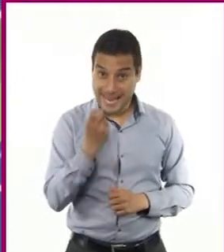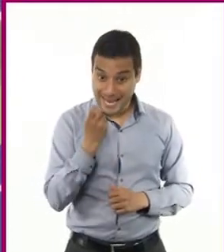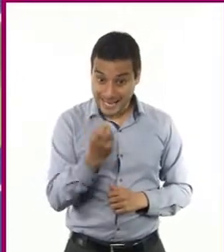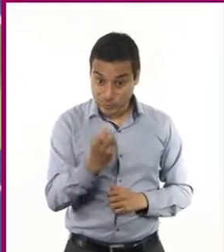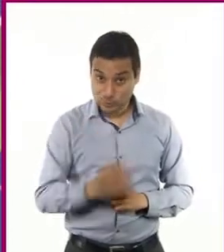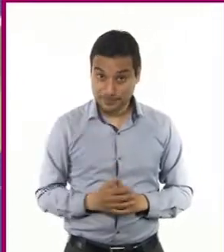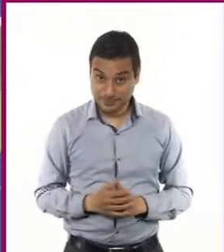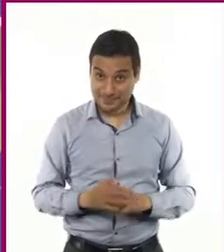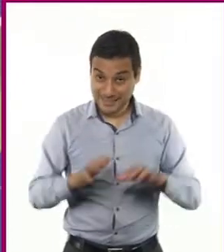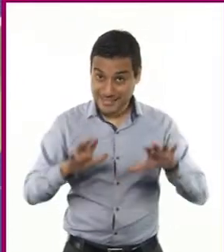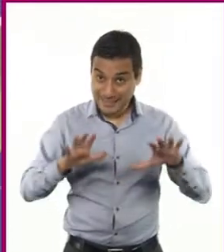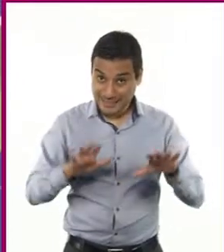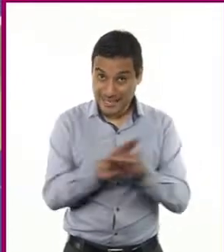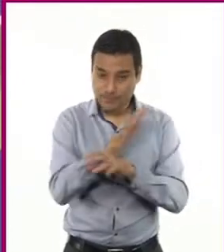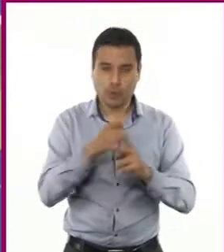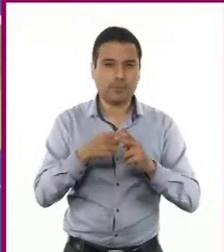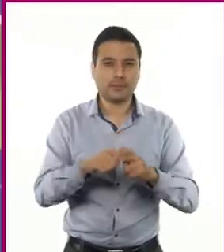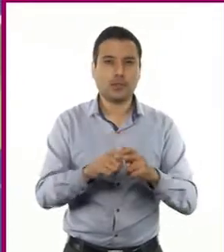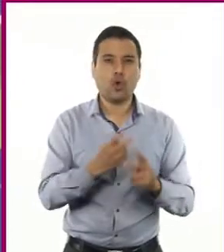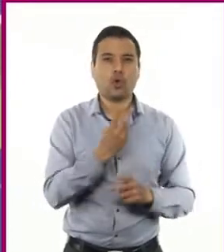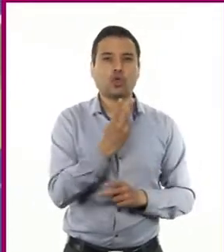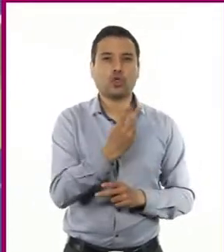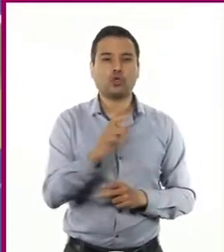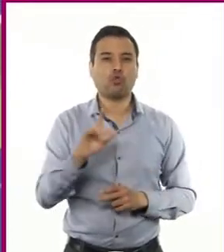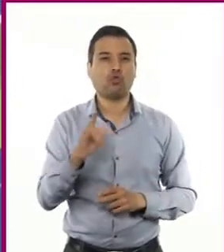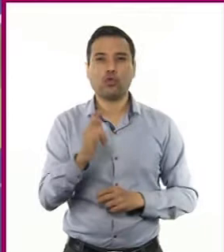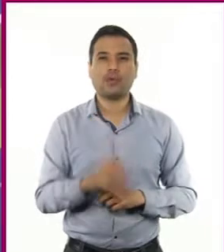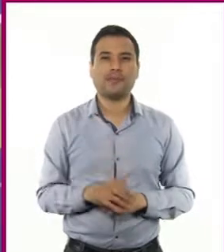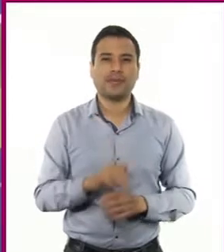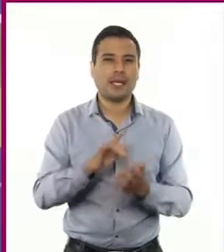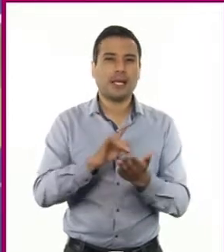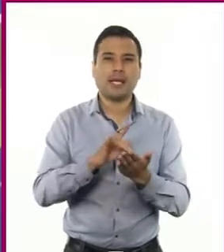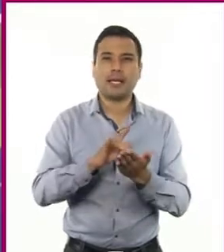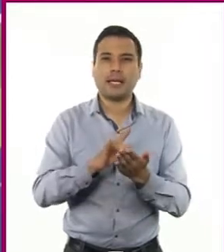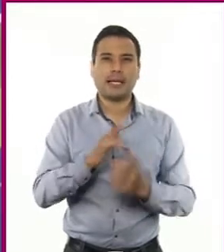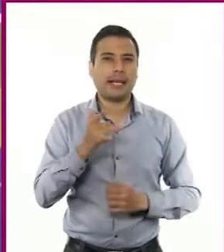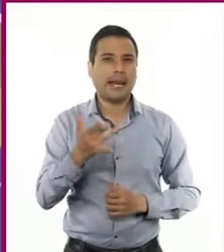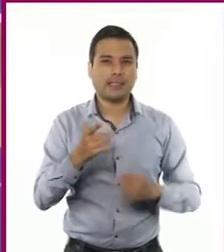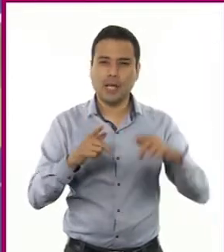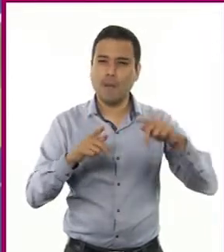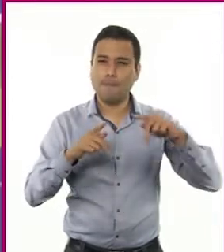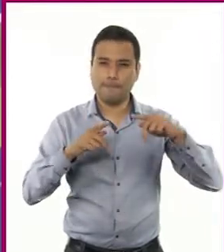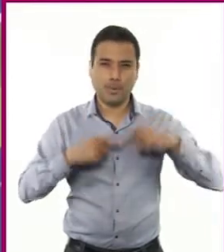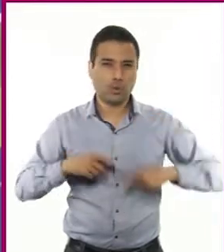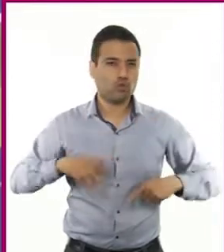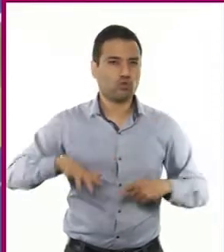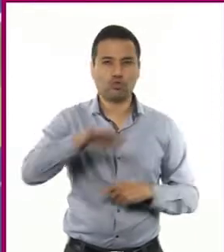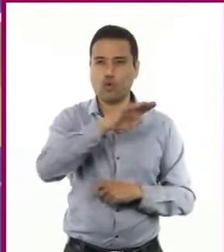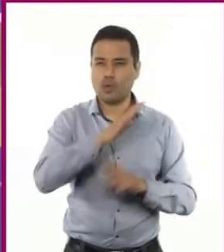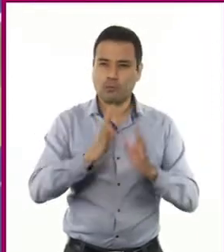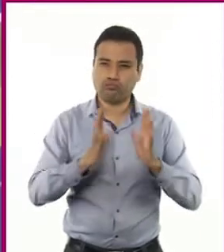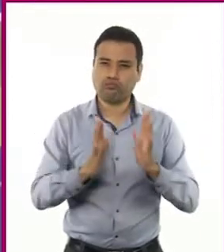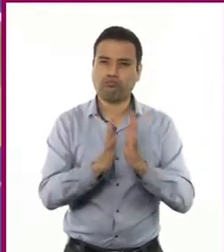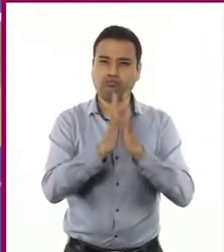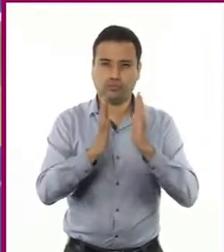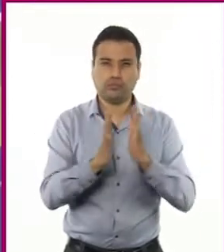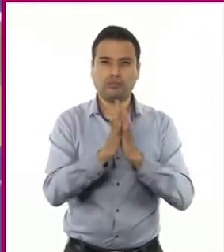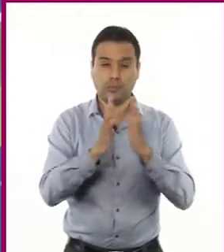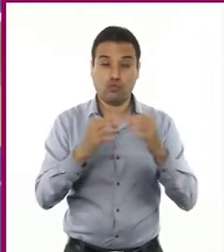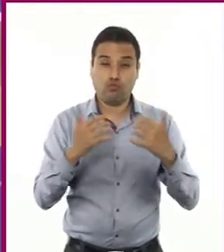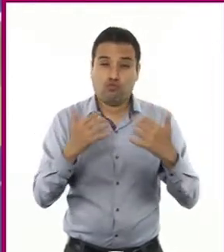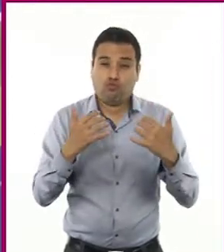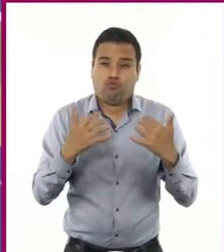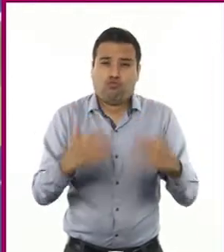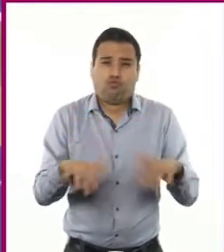fase decisiva el 2 de julio es resultado de un largo afán colectivo. Se gestó durante varias décadas con el sacrificio